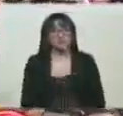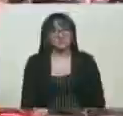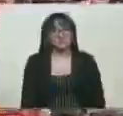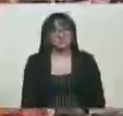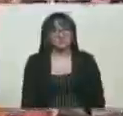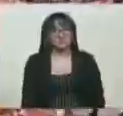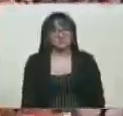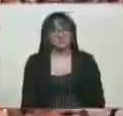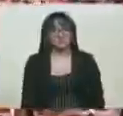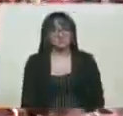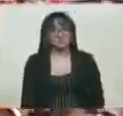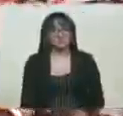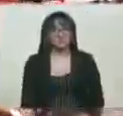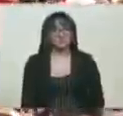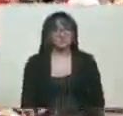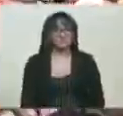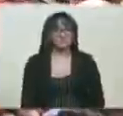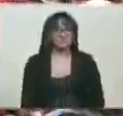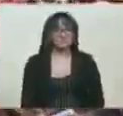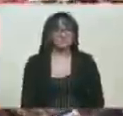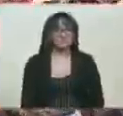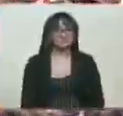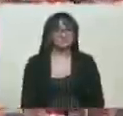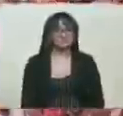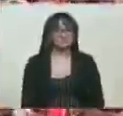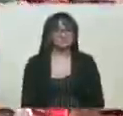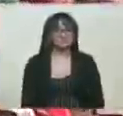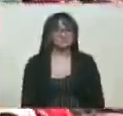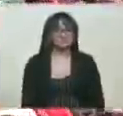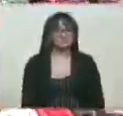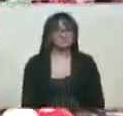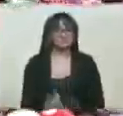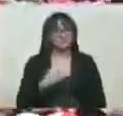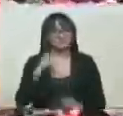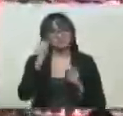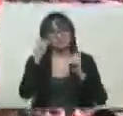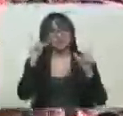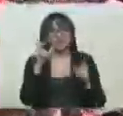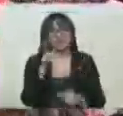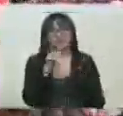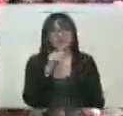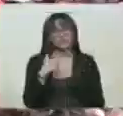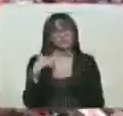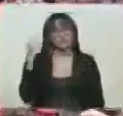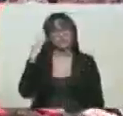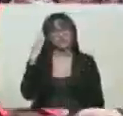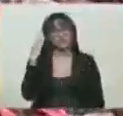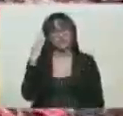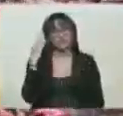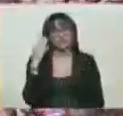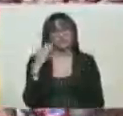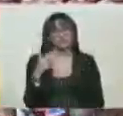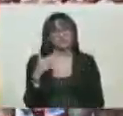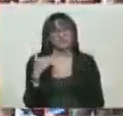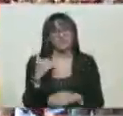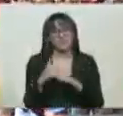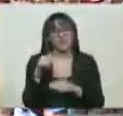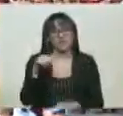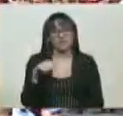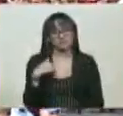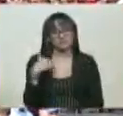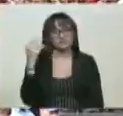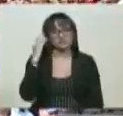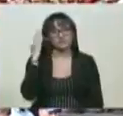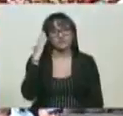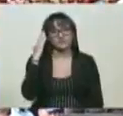Por eso yo no me impresiono. Yo sabía que esto iba a pasar. Yo sabía